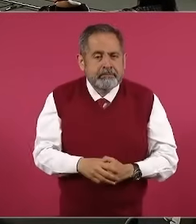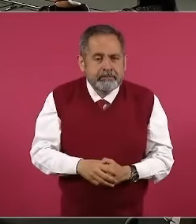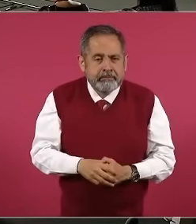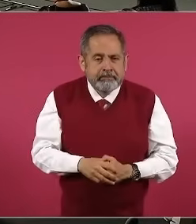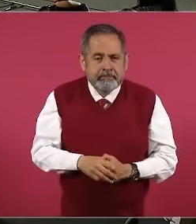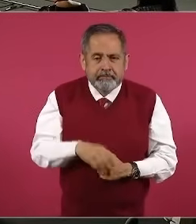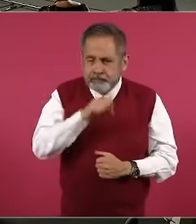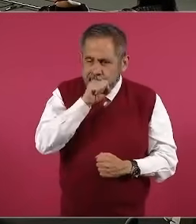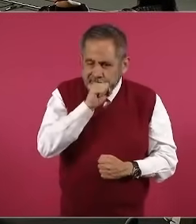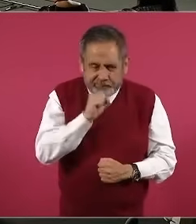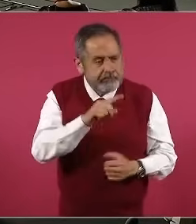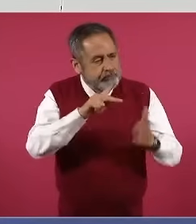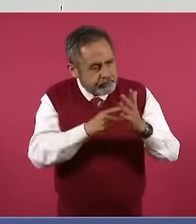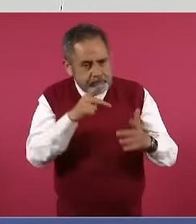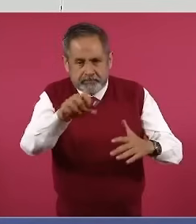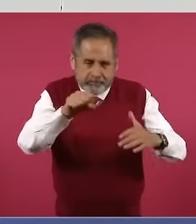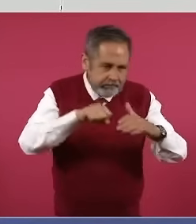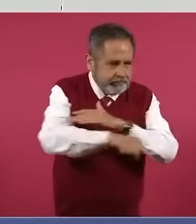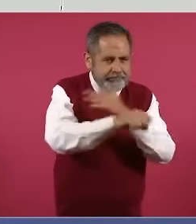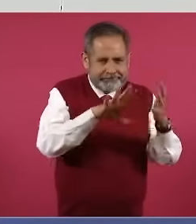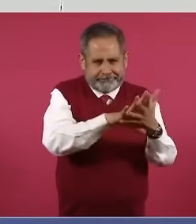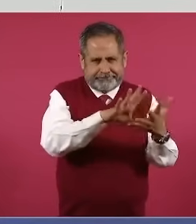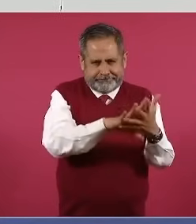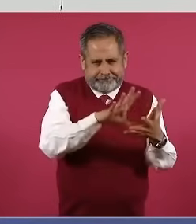lo vuelven a meter a la cárcel